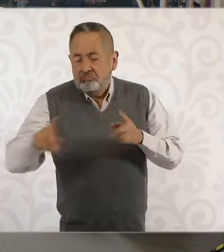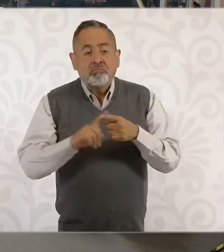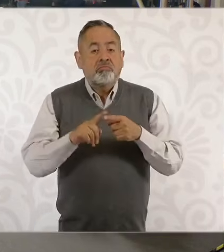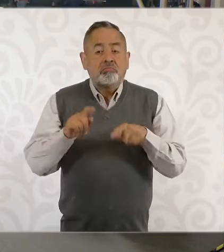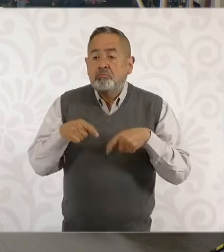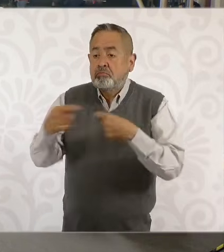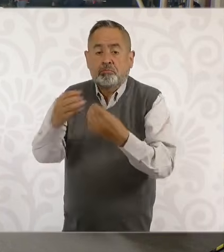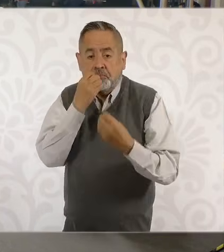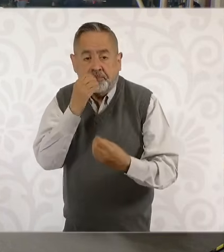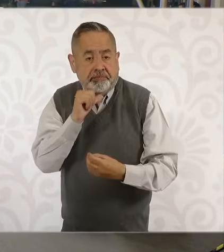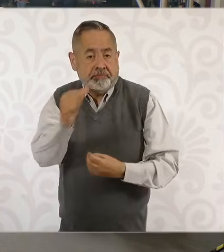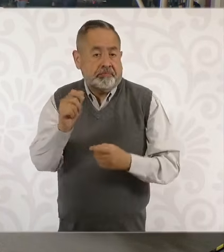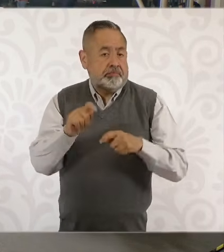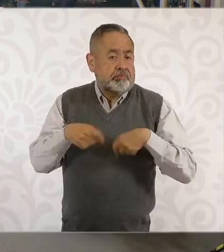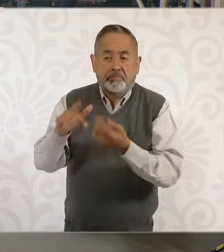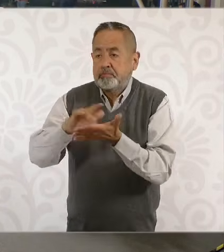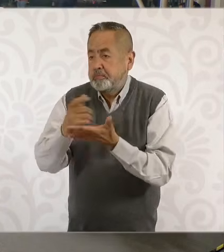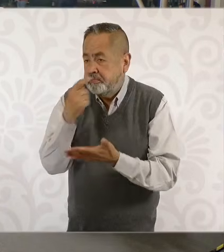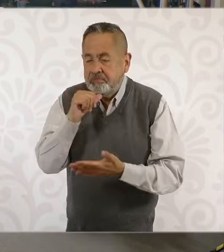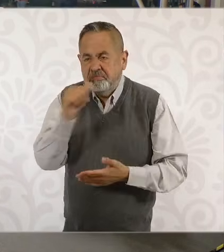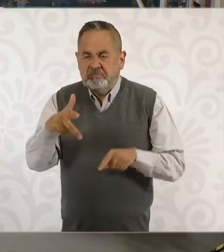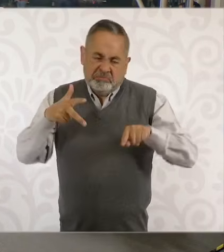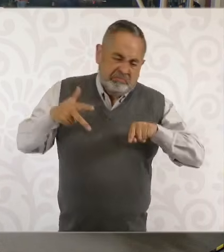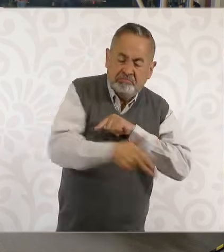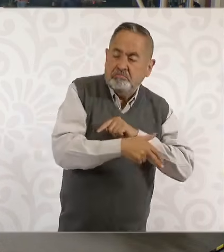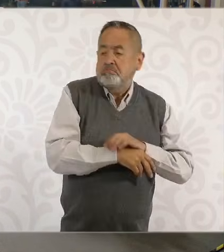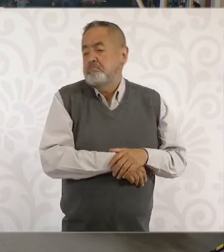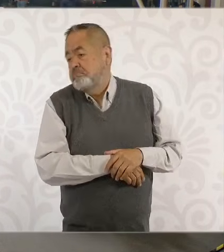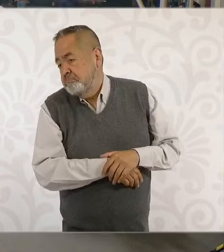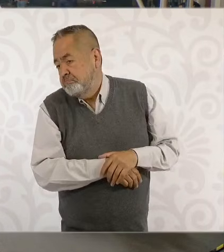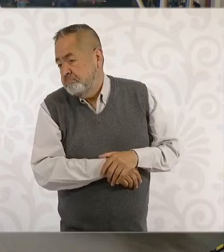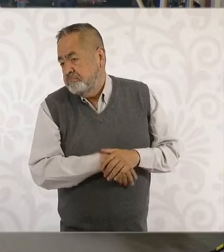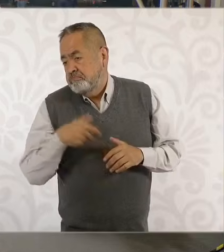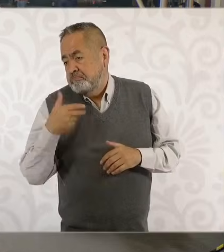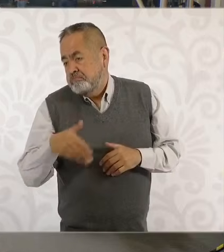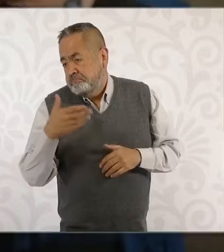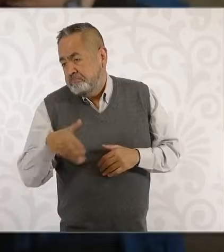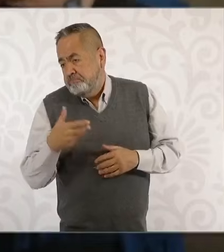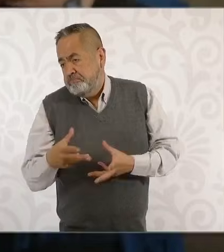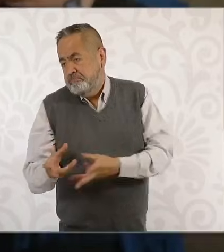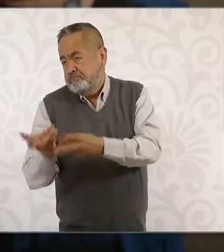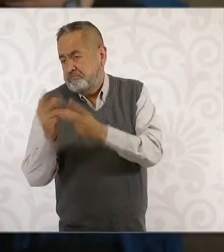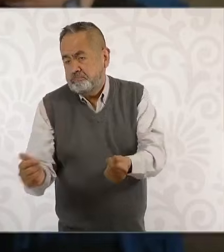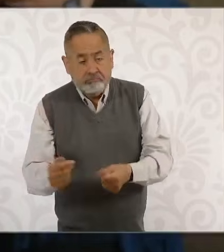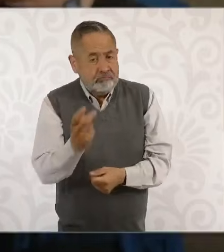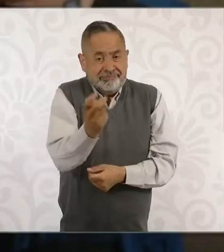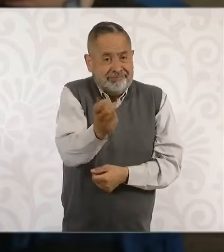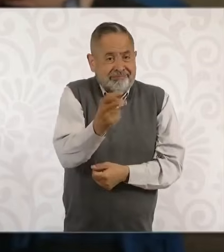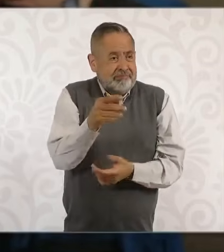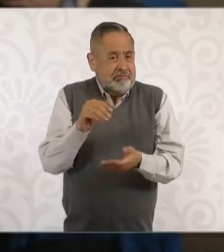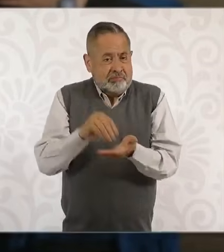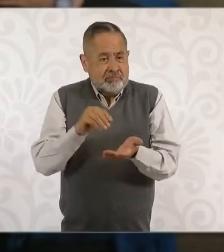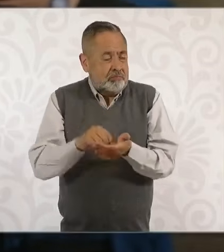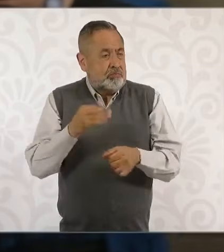medicinas, entre otras acciones encaminadas a causar la destrucción. Y eso es justamente lo que está pasando